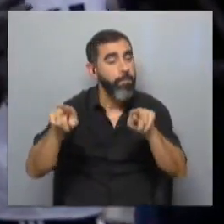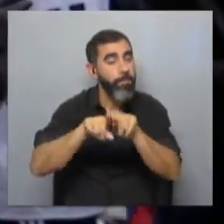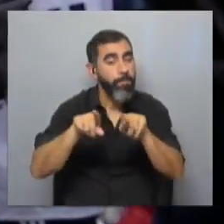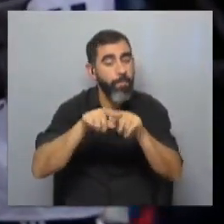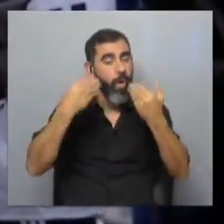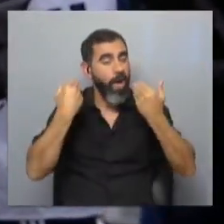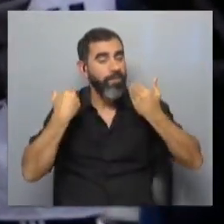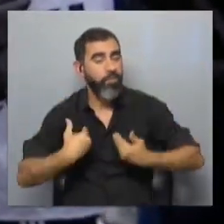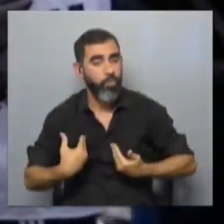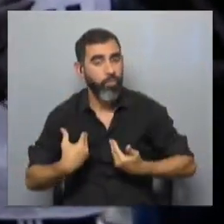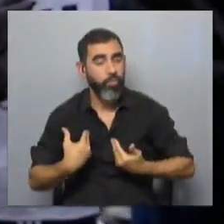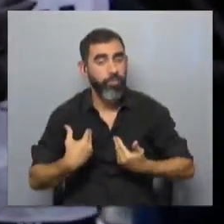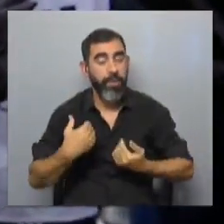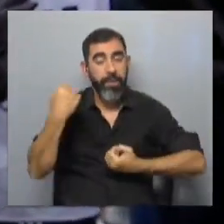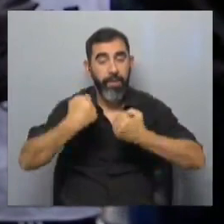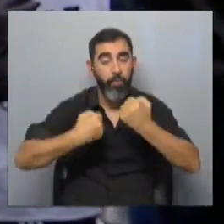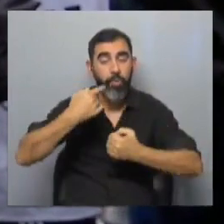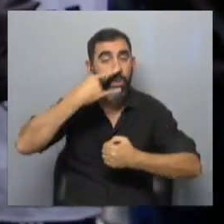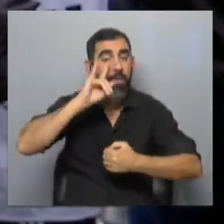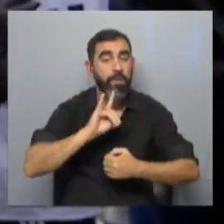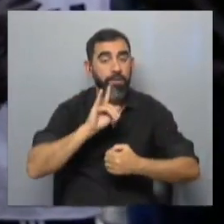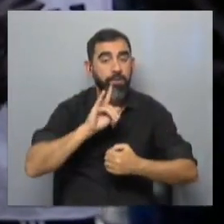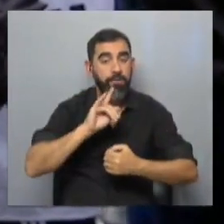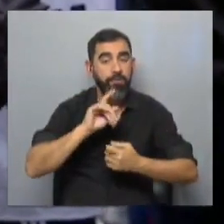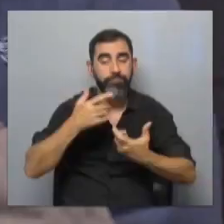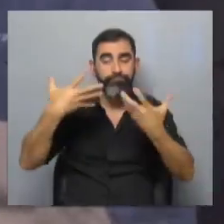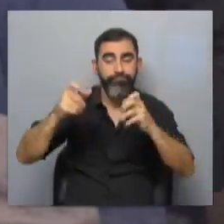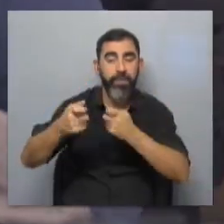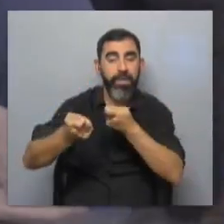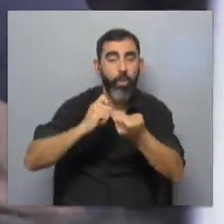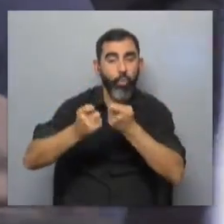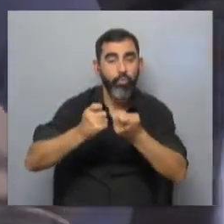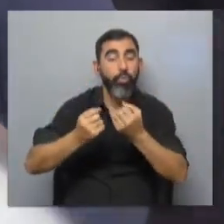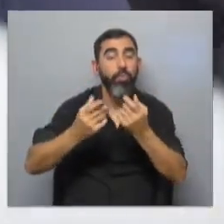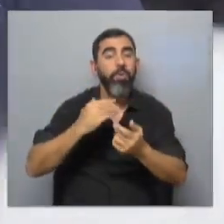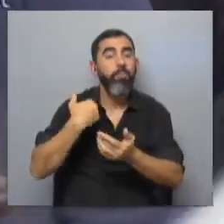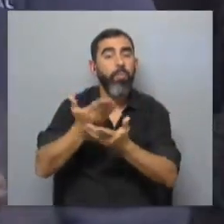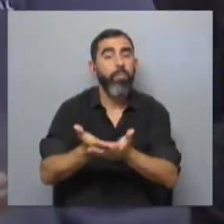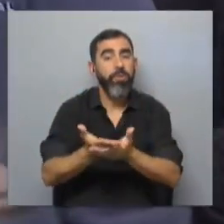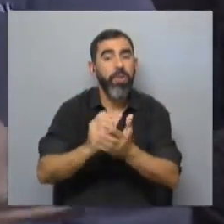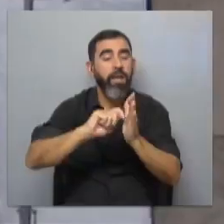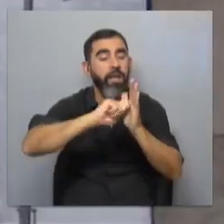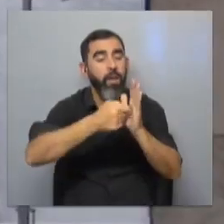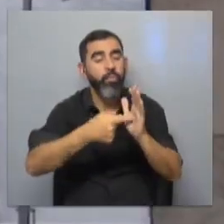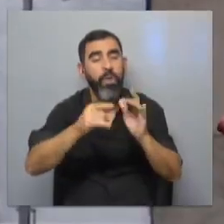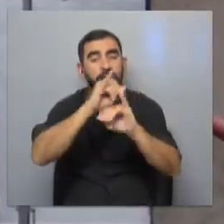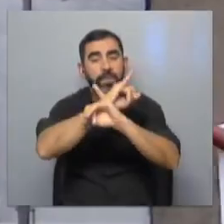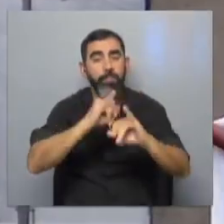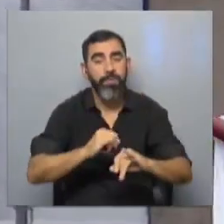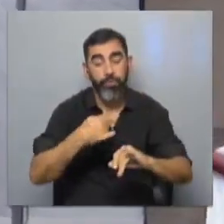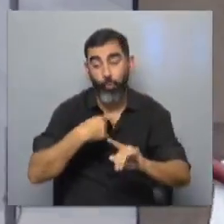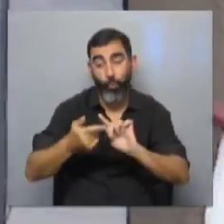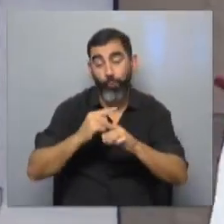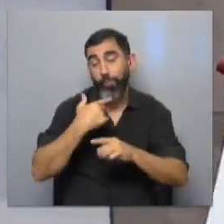esta actitud, como tiene la Cámara de Industria Láctea, de dañar la negociación colectiva porque plantean una cláusula de paz, por ejemplo, en nuestro